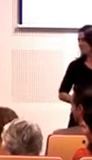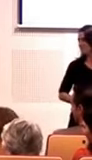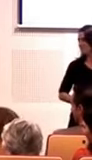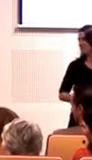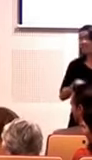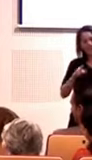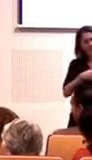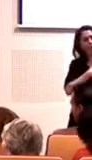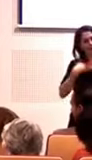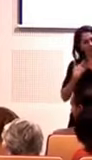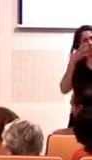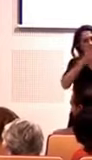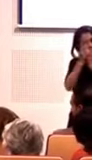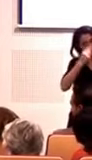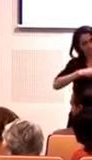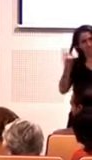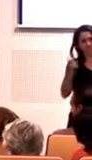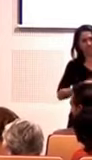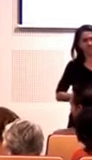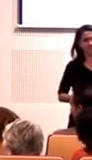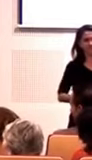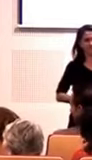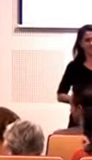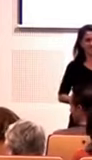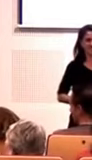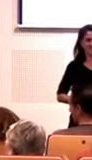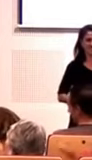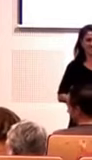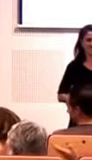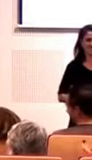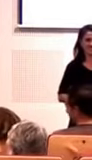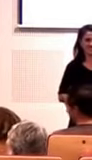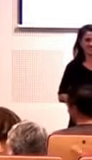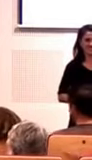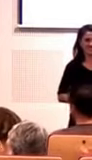quería compartir con vosotros, que antes se me había olvidado.